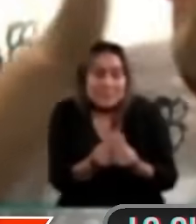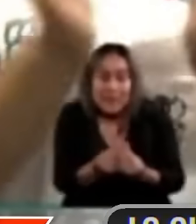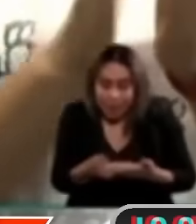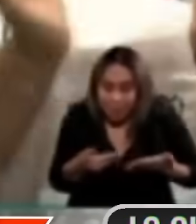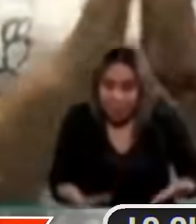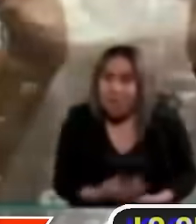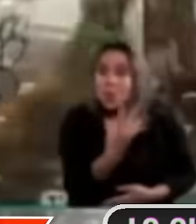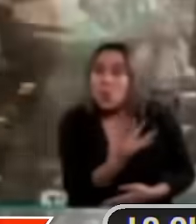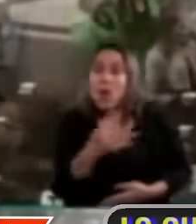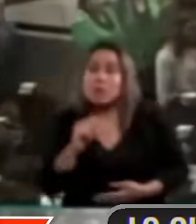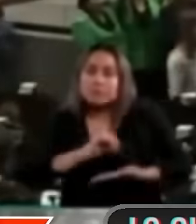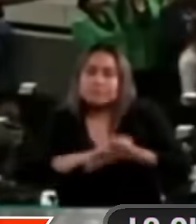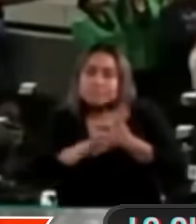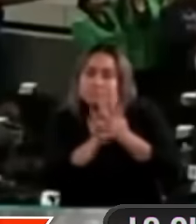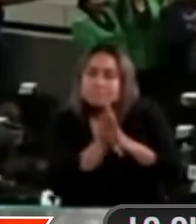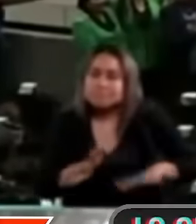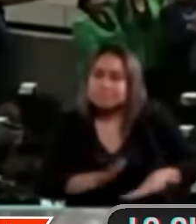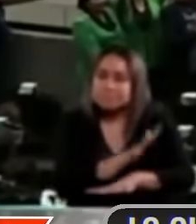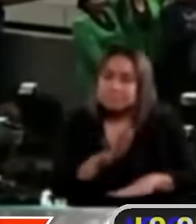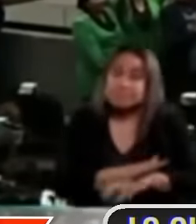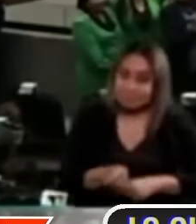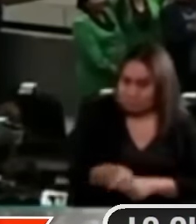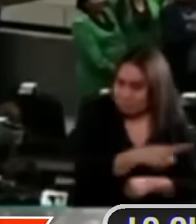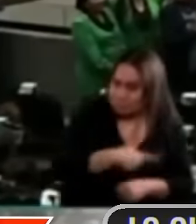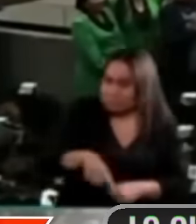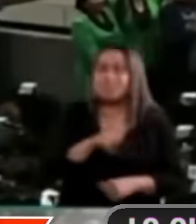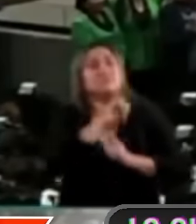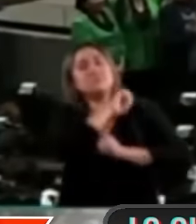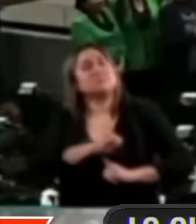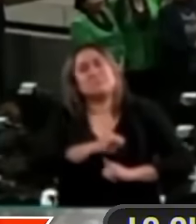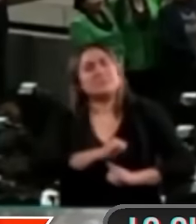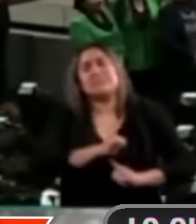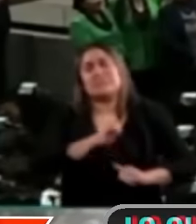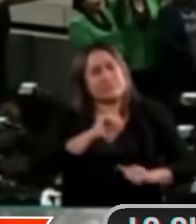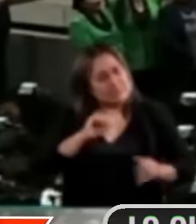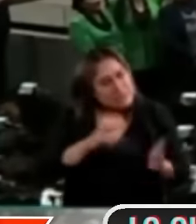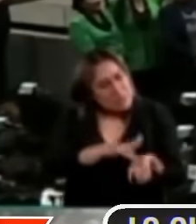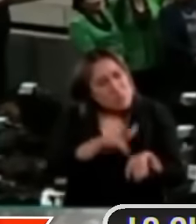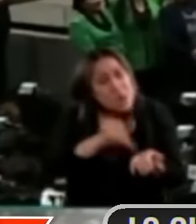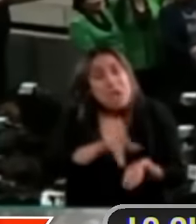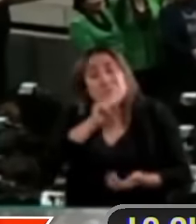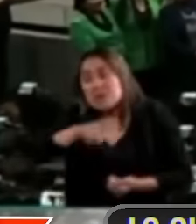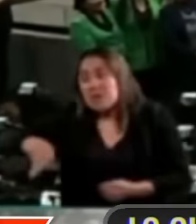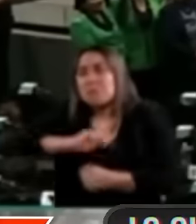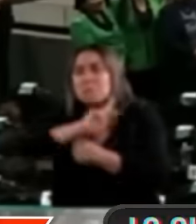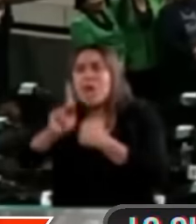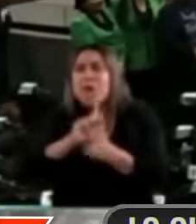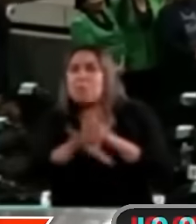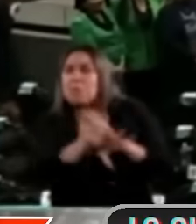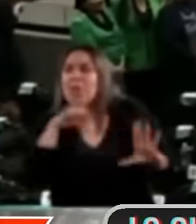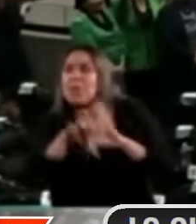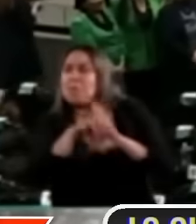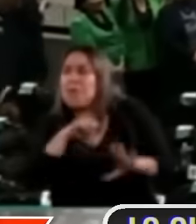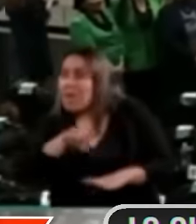Transformación. Somos quienes levantamos de las ruinas de un país saqueado por ustedes y los oligarcas a